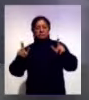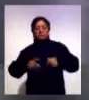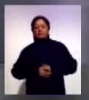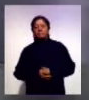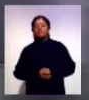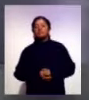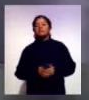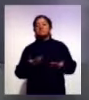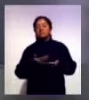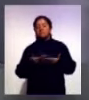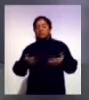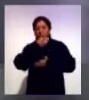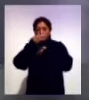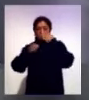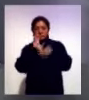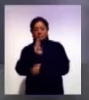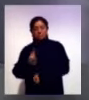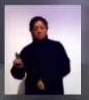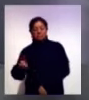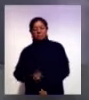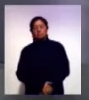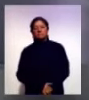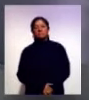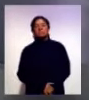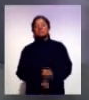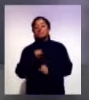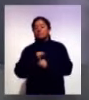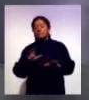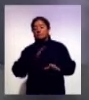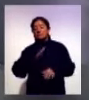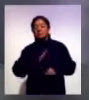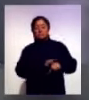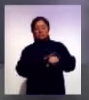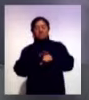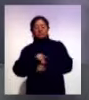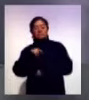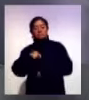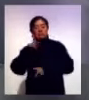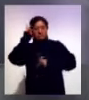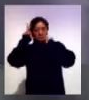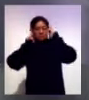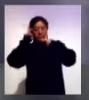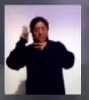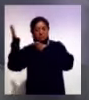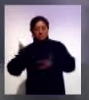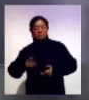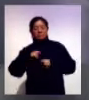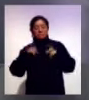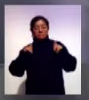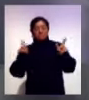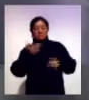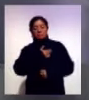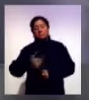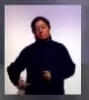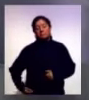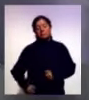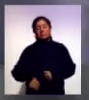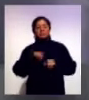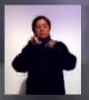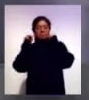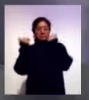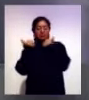Bueno, y le tenemos más información, ya que durante su visita a Tlaxcala, el presidente de la Asociación